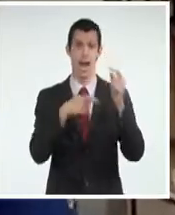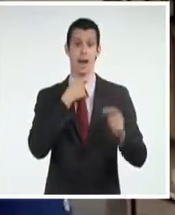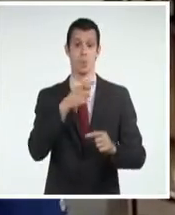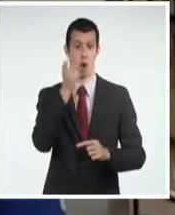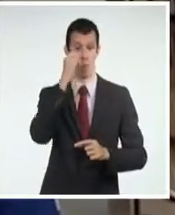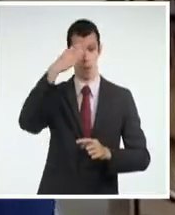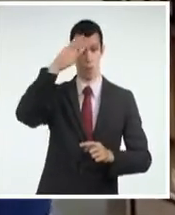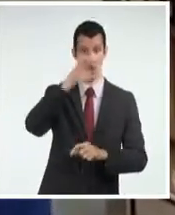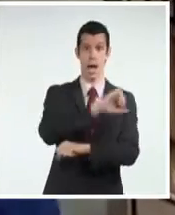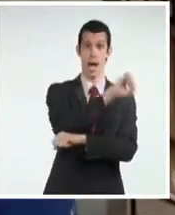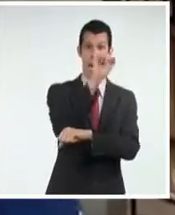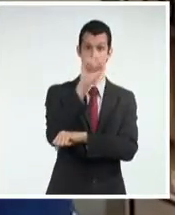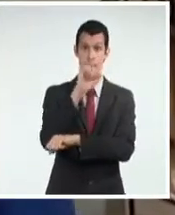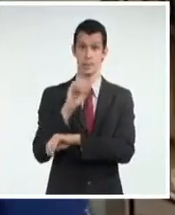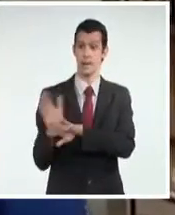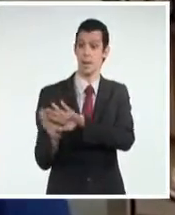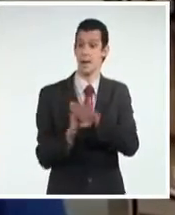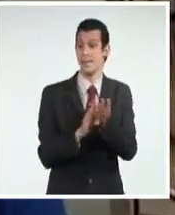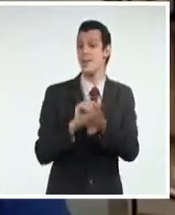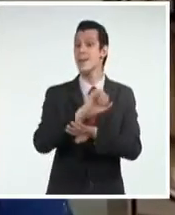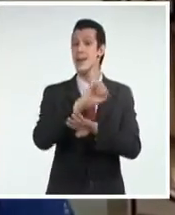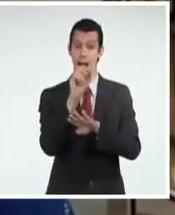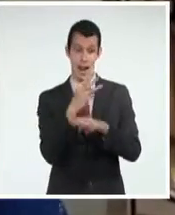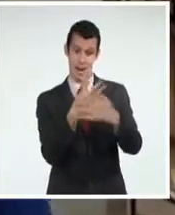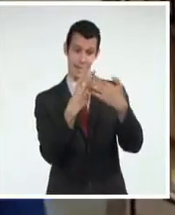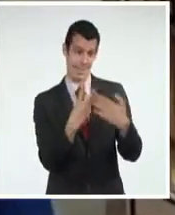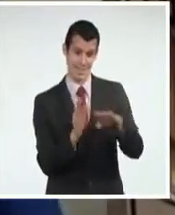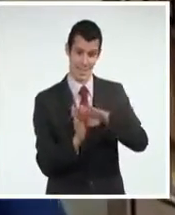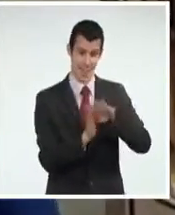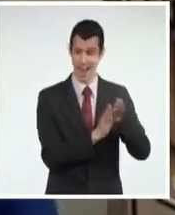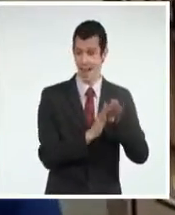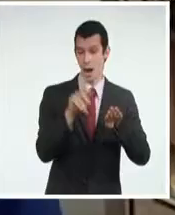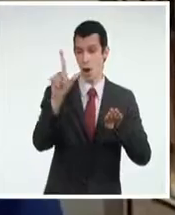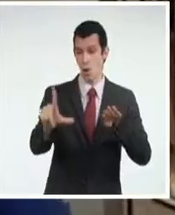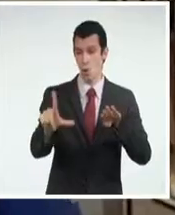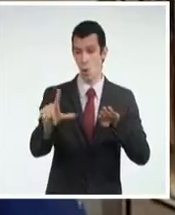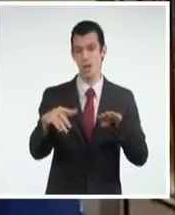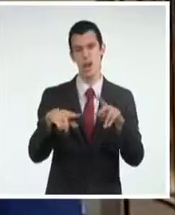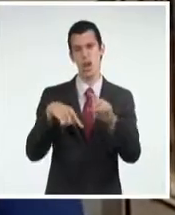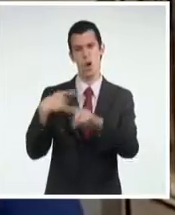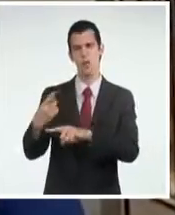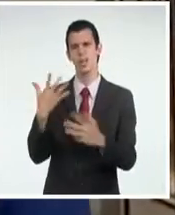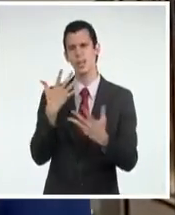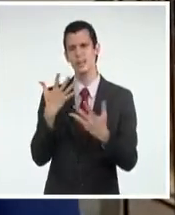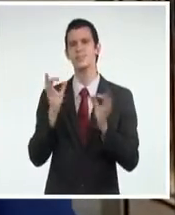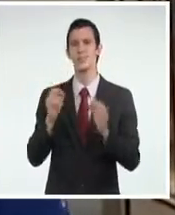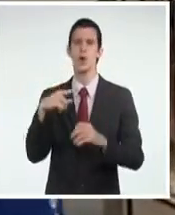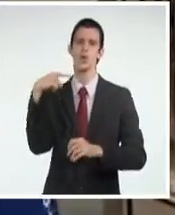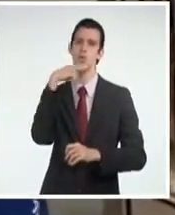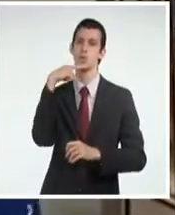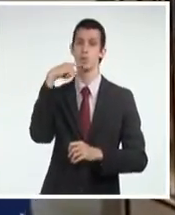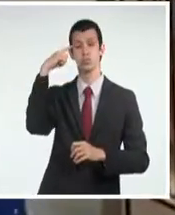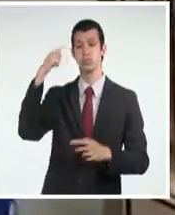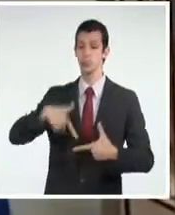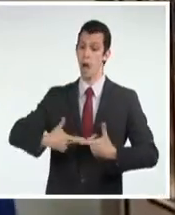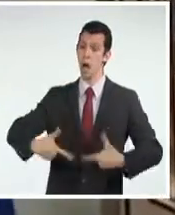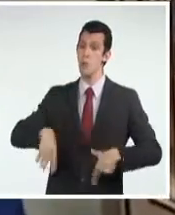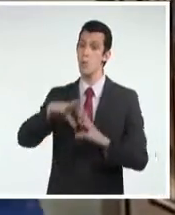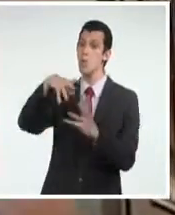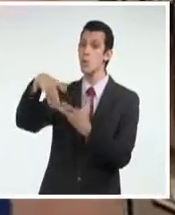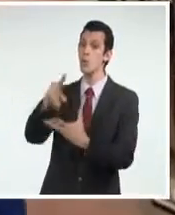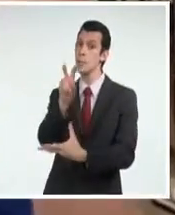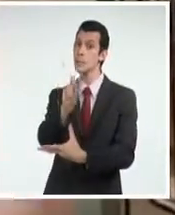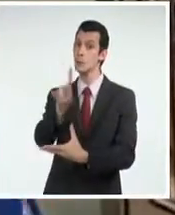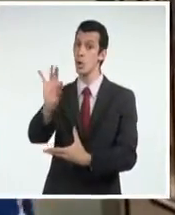organigrama, será el ruso Sergei Semenov, el rival de Mijaíl, que ustedes saben, el ruso campeón del mundo del año 2018.